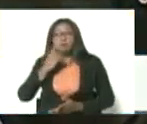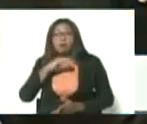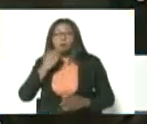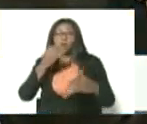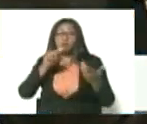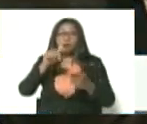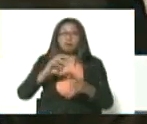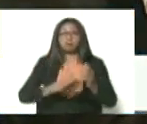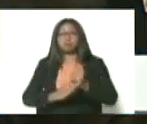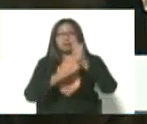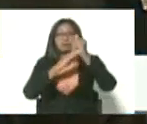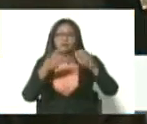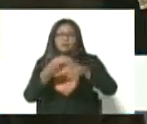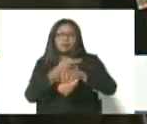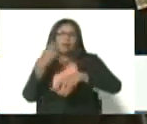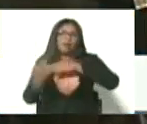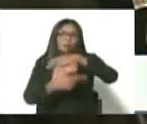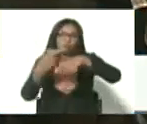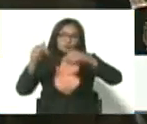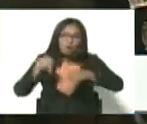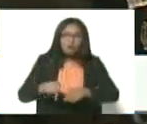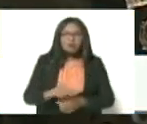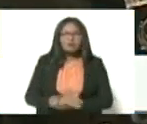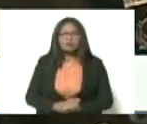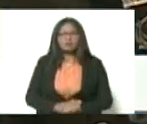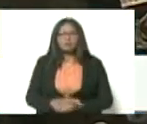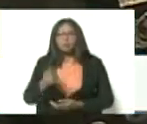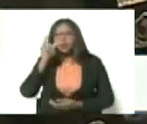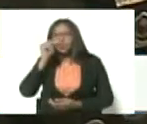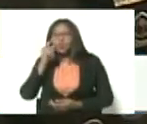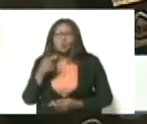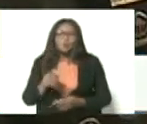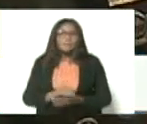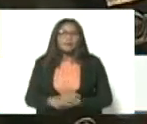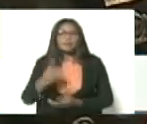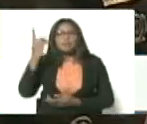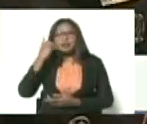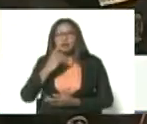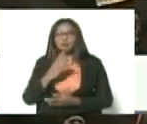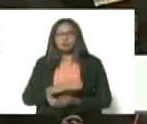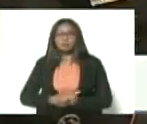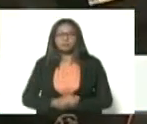de la revolución, compañero Darío Vivas.